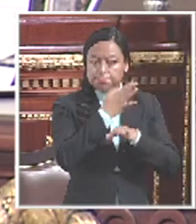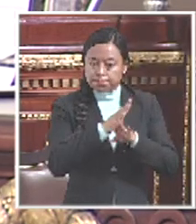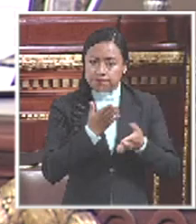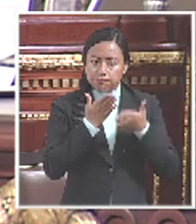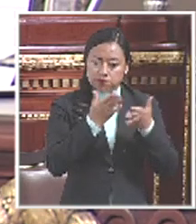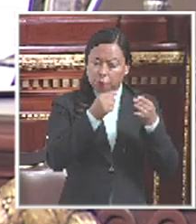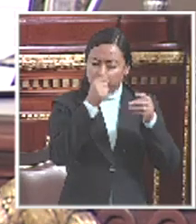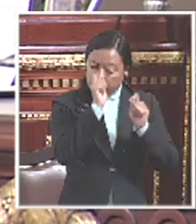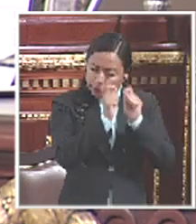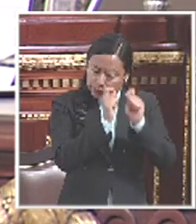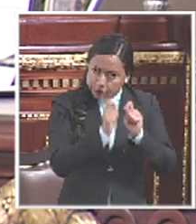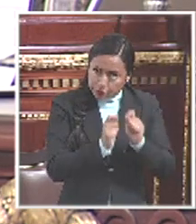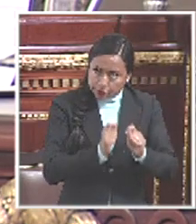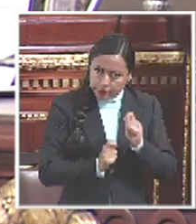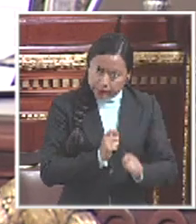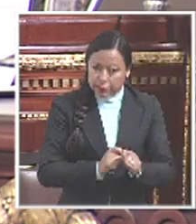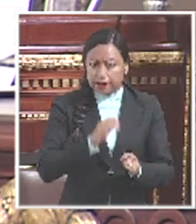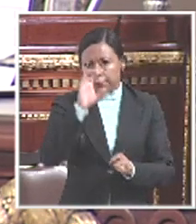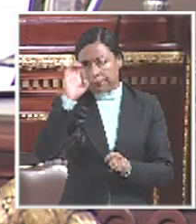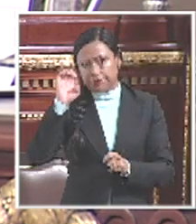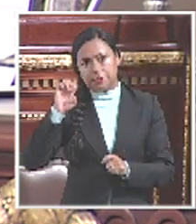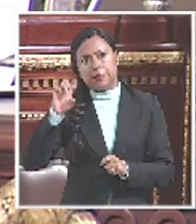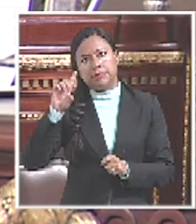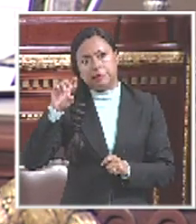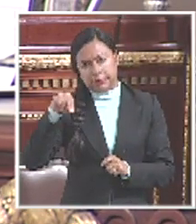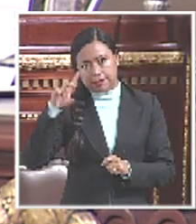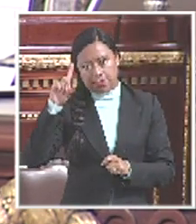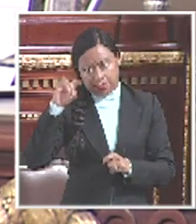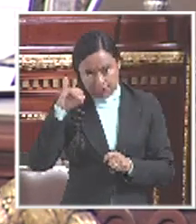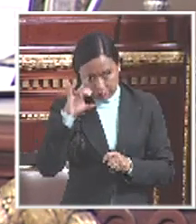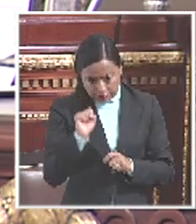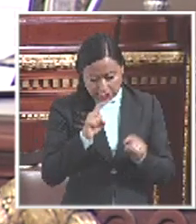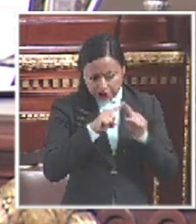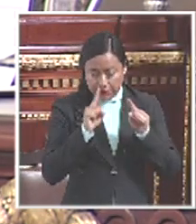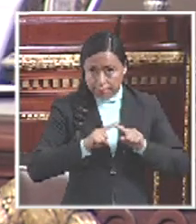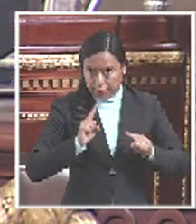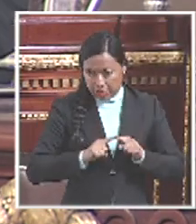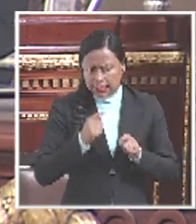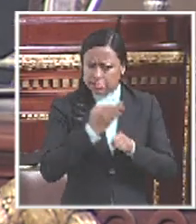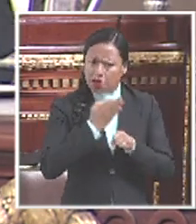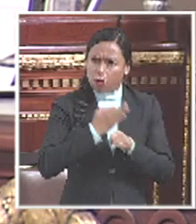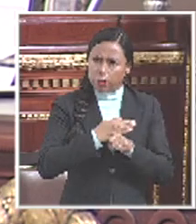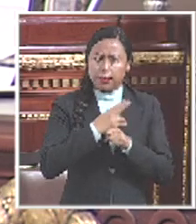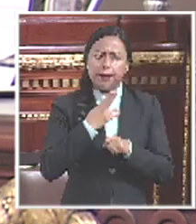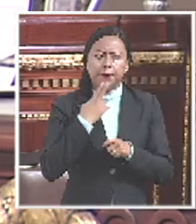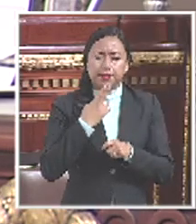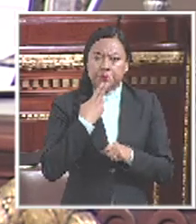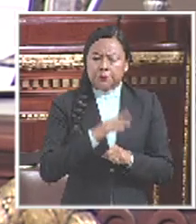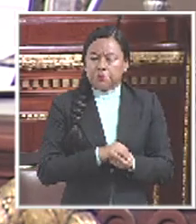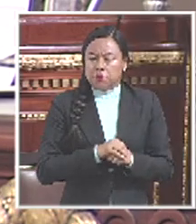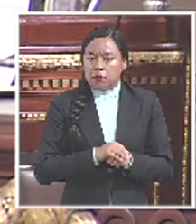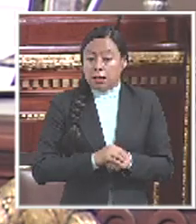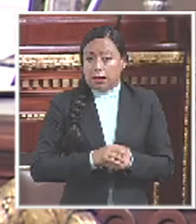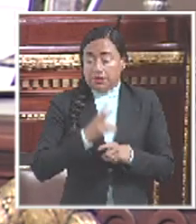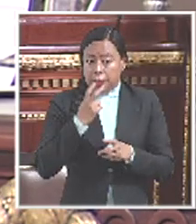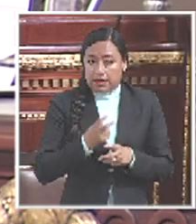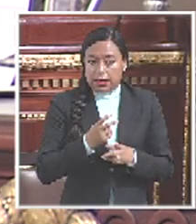acerca de los centros de desarrollo infantil que se encuentren operando, de ser el caso, en